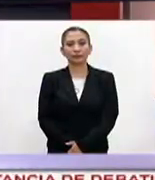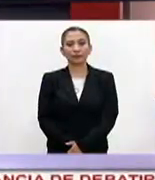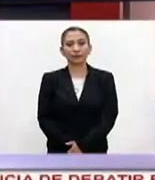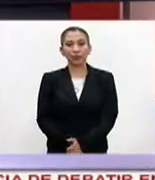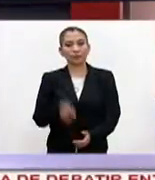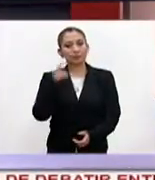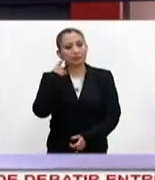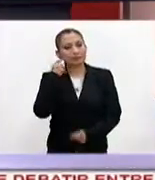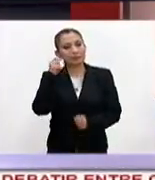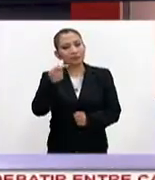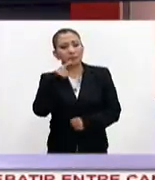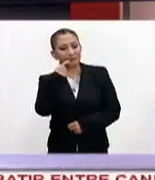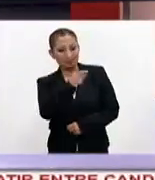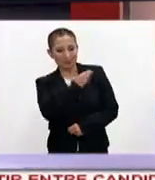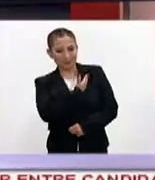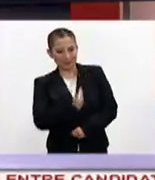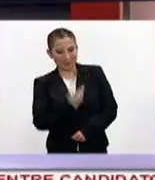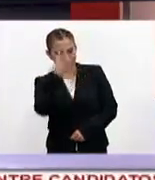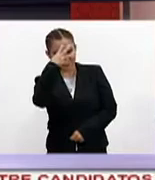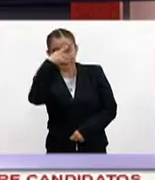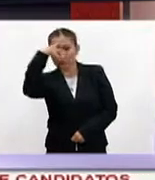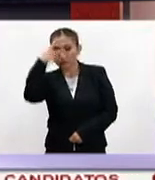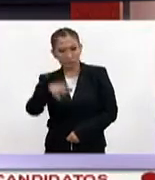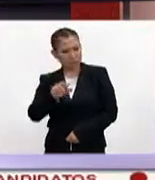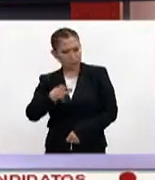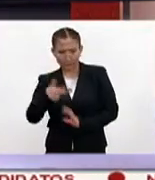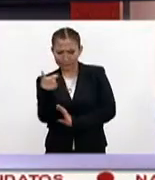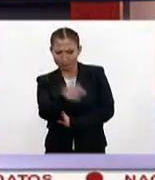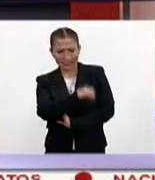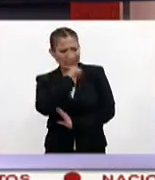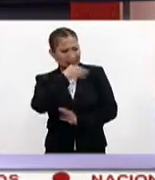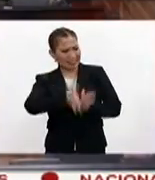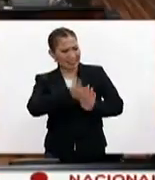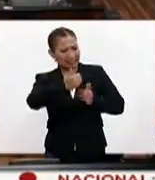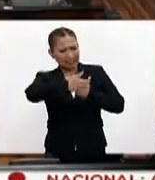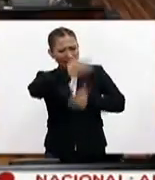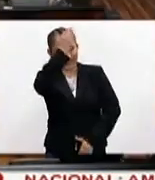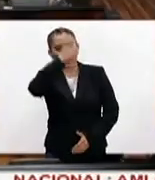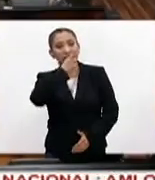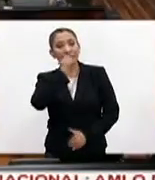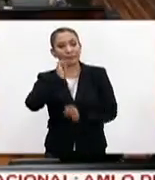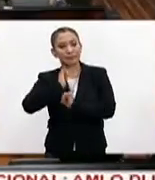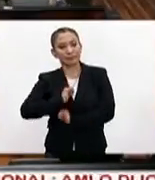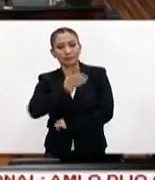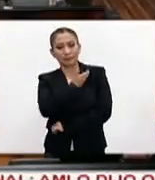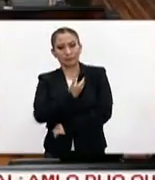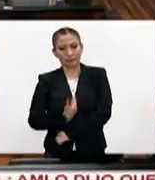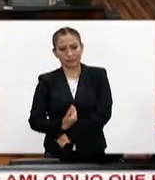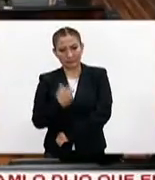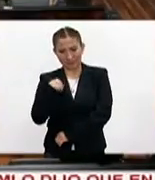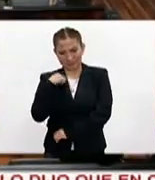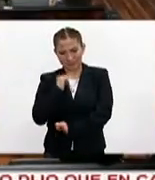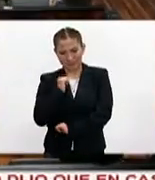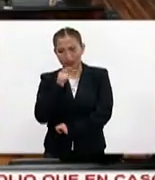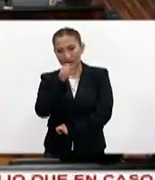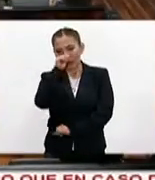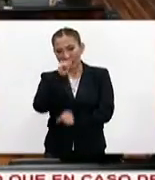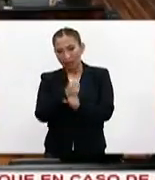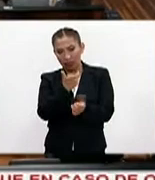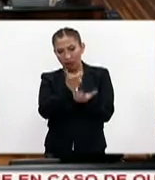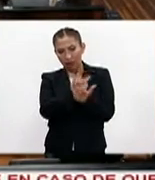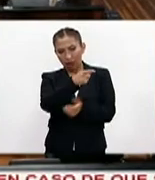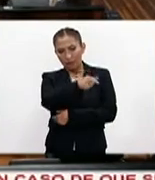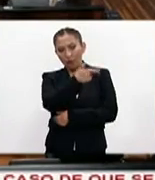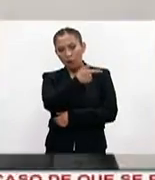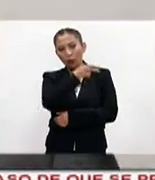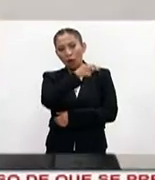A pesar de las declaraciones del presidente Trump, México no va a pagar el muro, ratificó la presidencia de la República. El secretario de Economía, Ildefonso